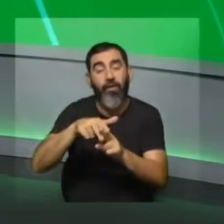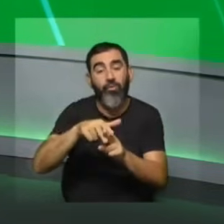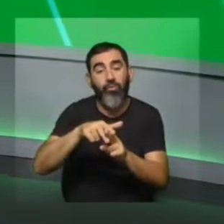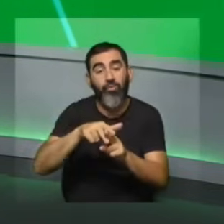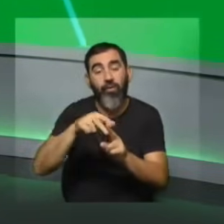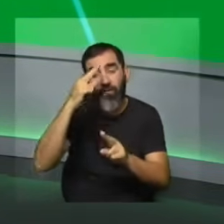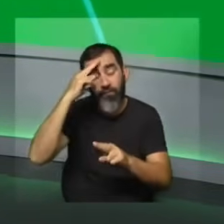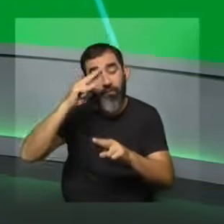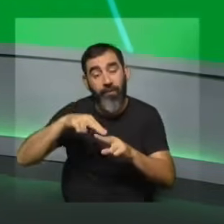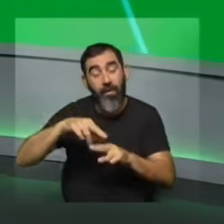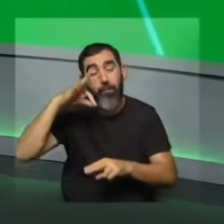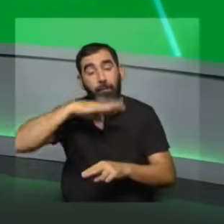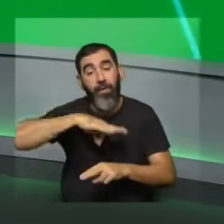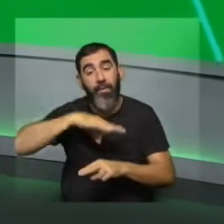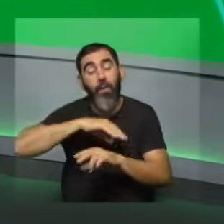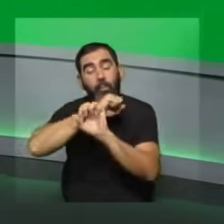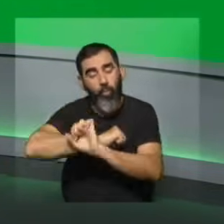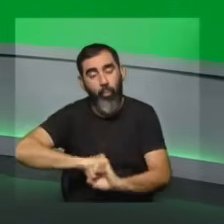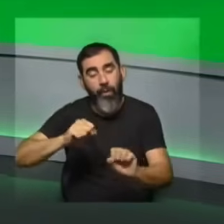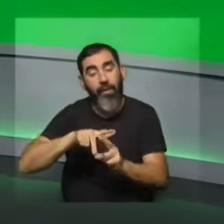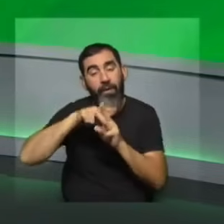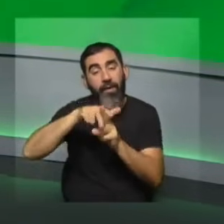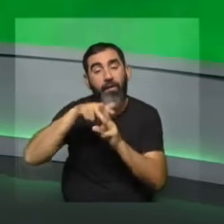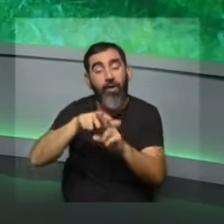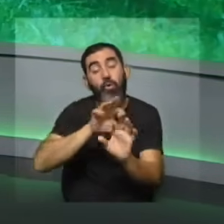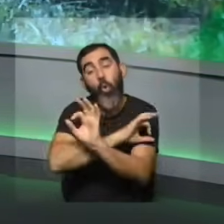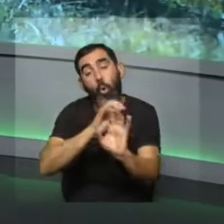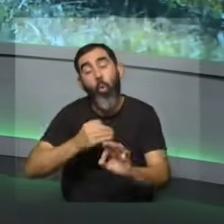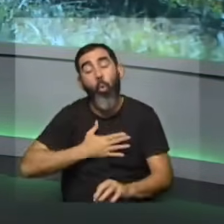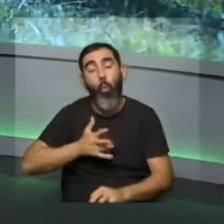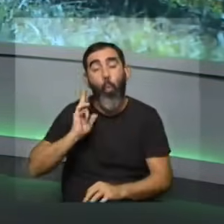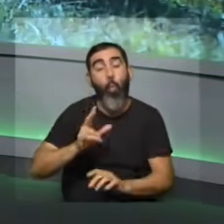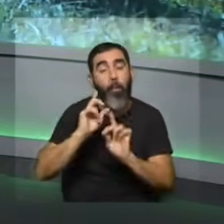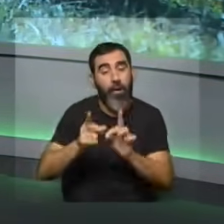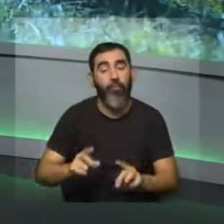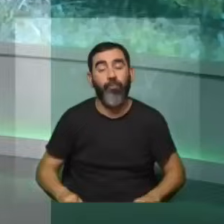de una enfermedad viral que puede manifestarse en equinos y eventualmente en seres humanos.